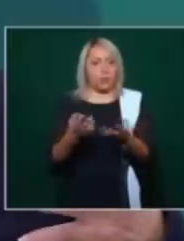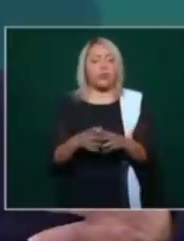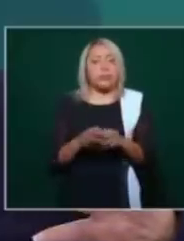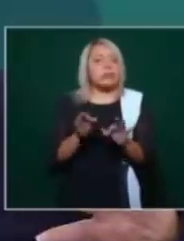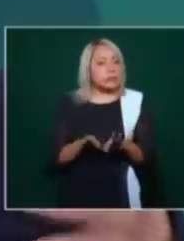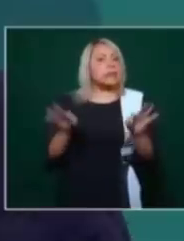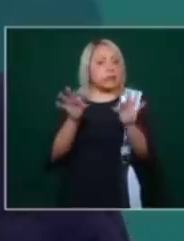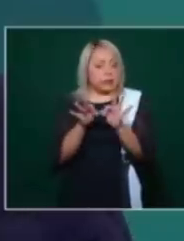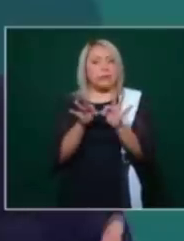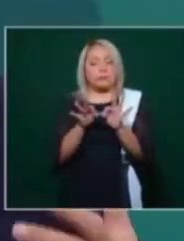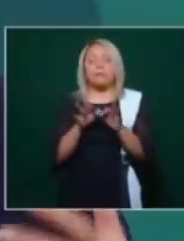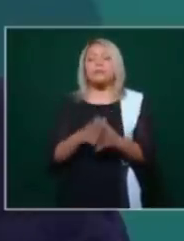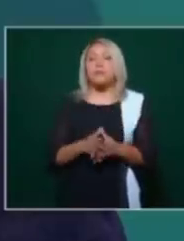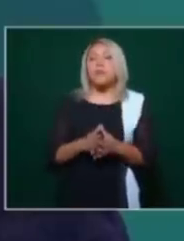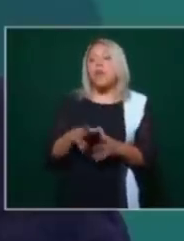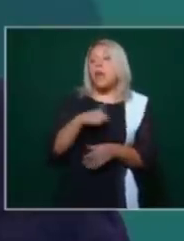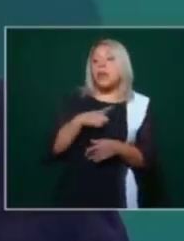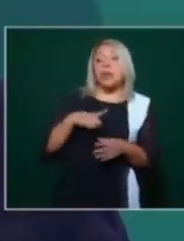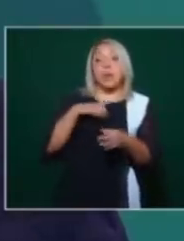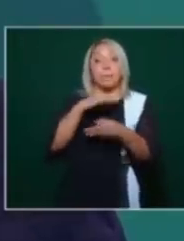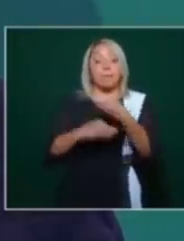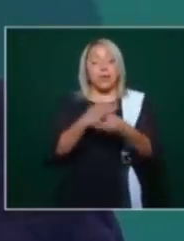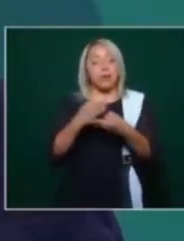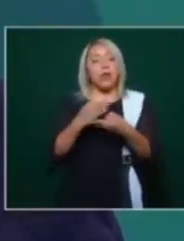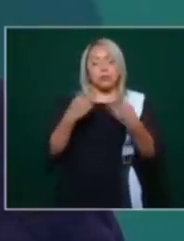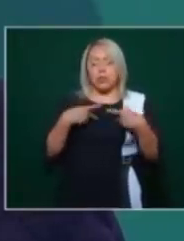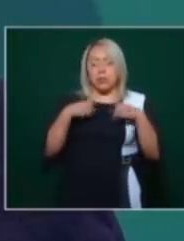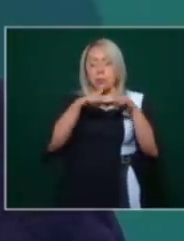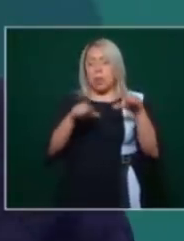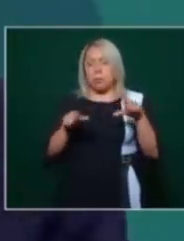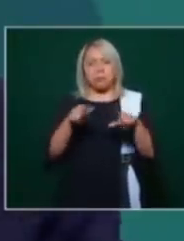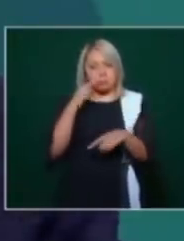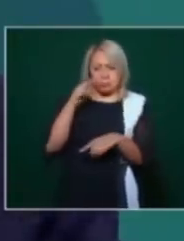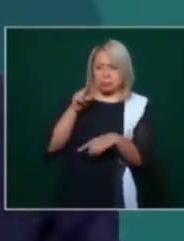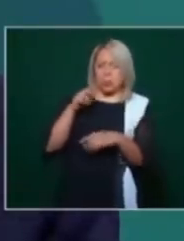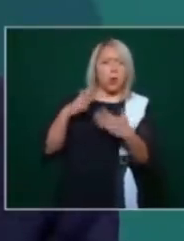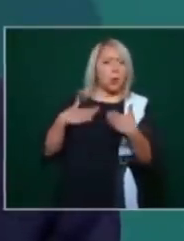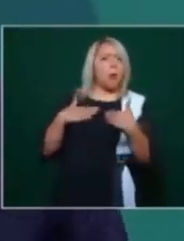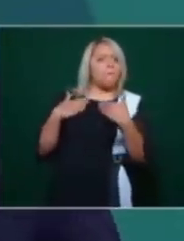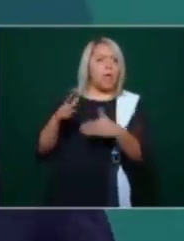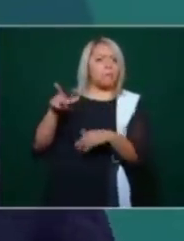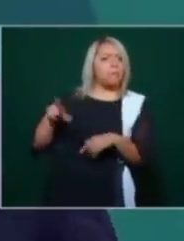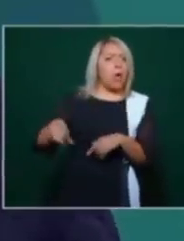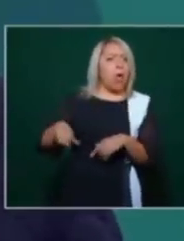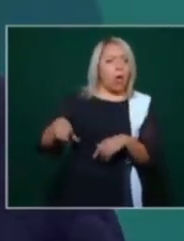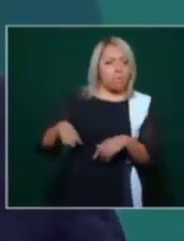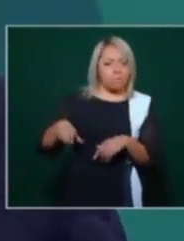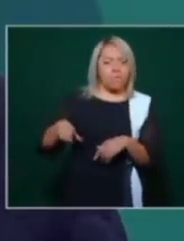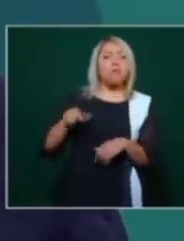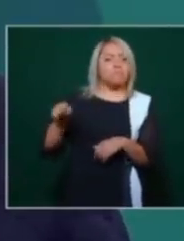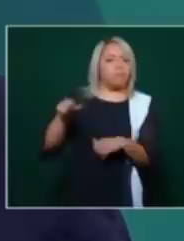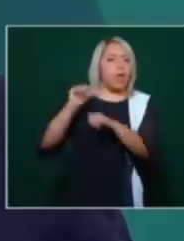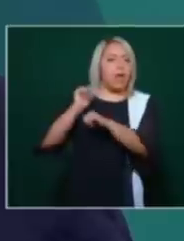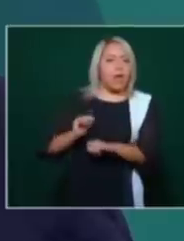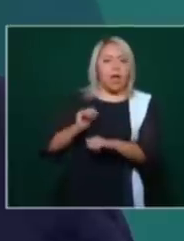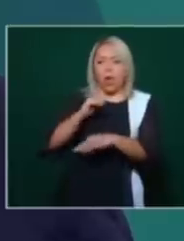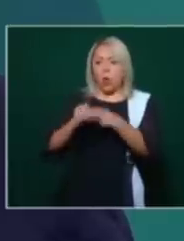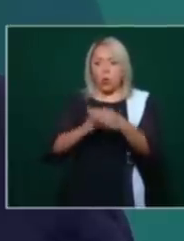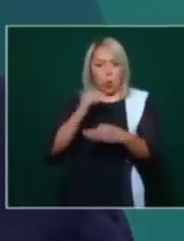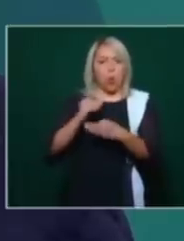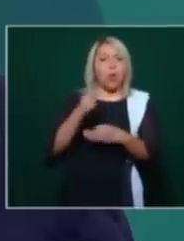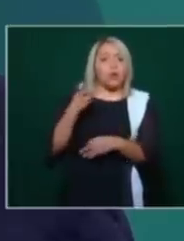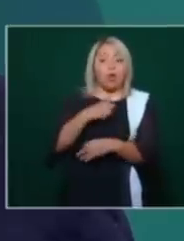Que todos tengamos confianza en las autoridades, que no se